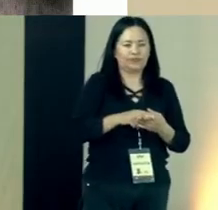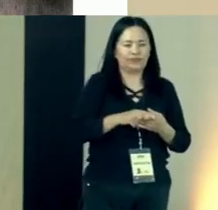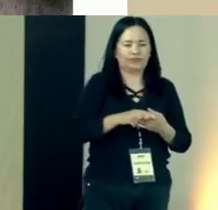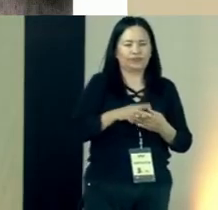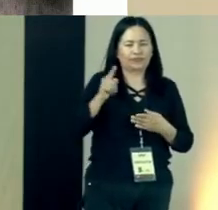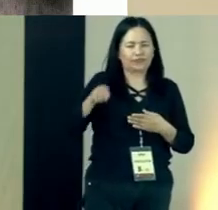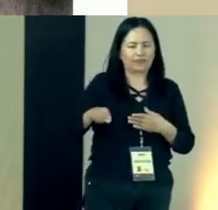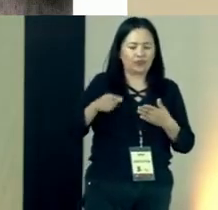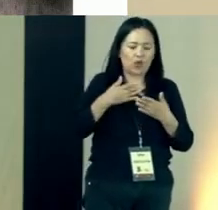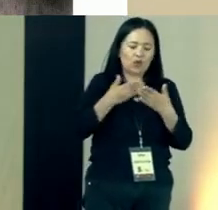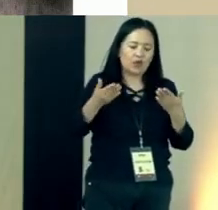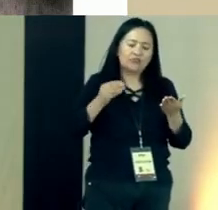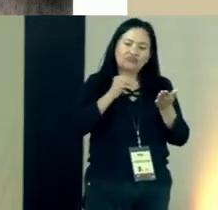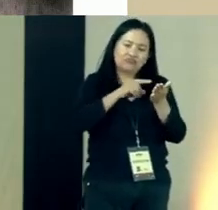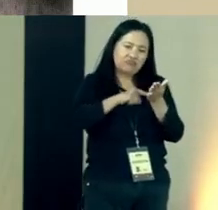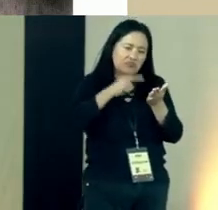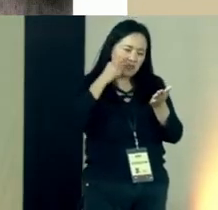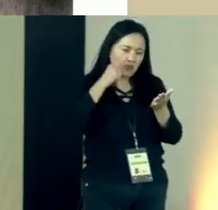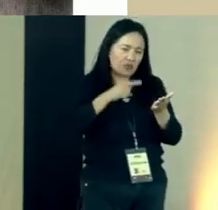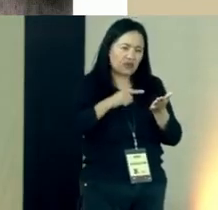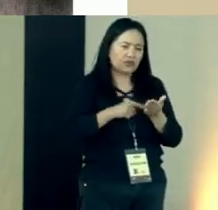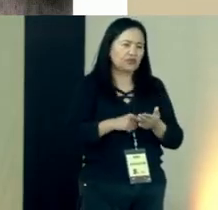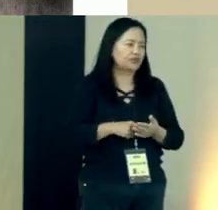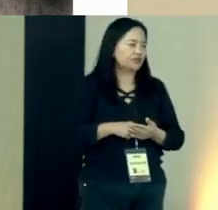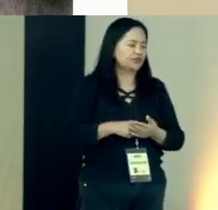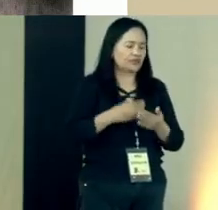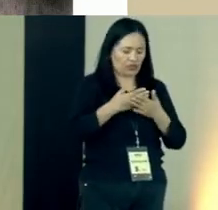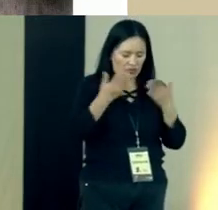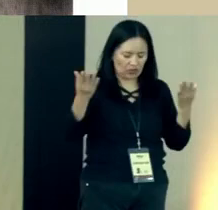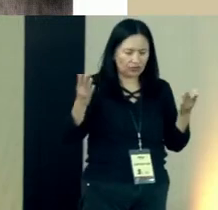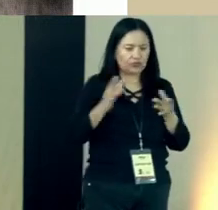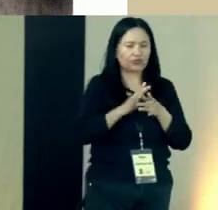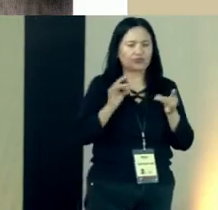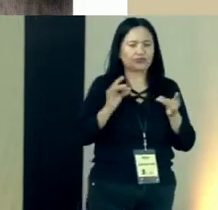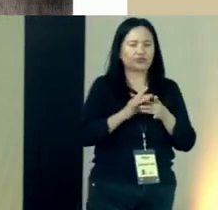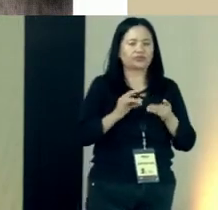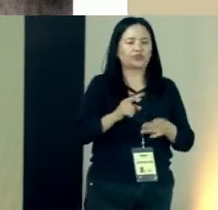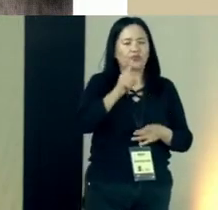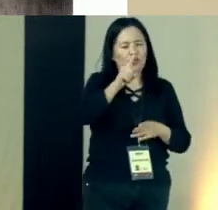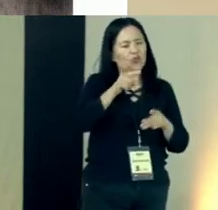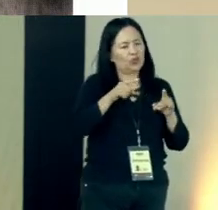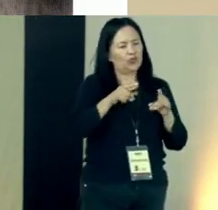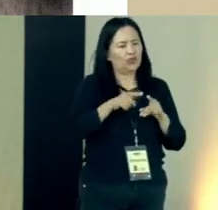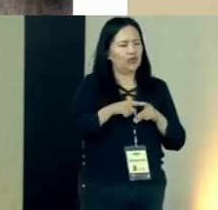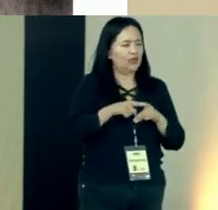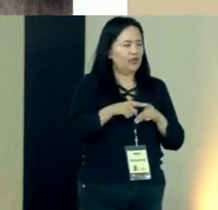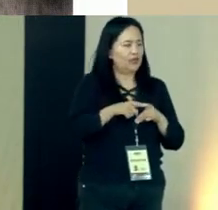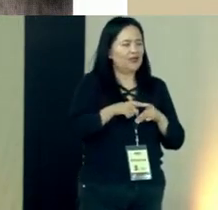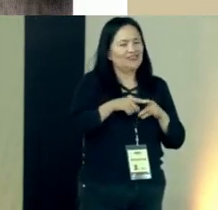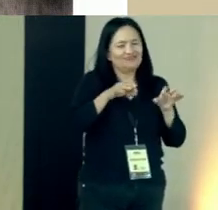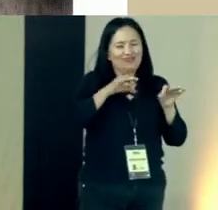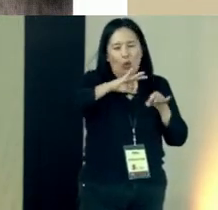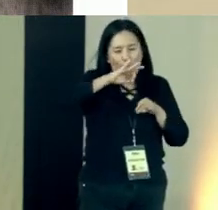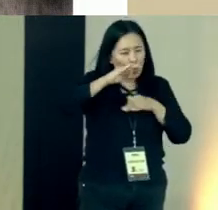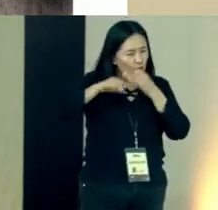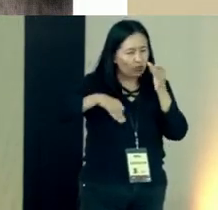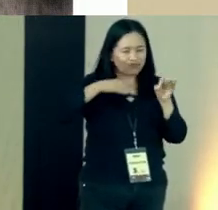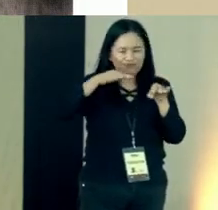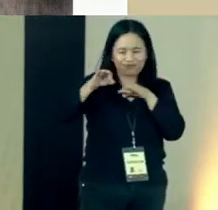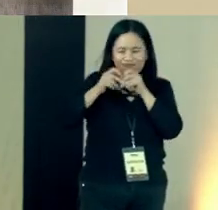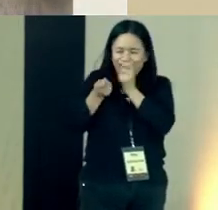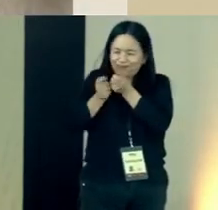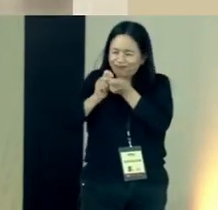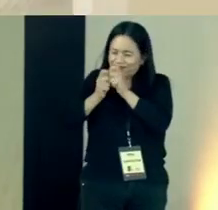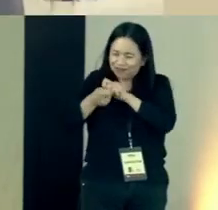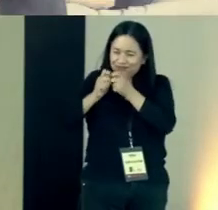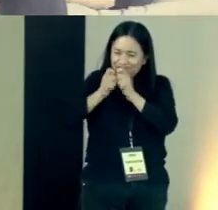tan visibles, ¿no?, en la literatura. Cuéntanos un poco de tu labor titánica de los 200, de traducir los 200